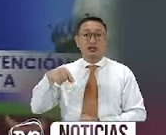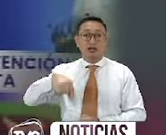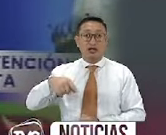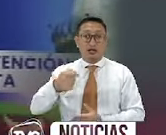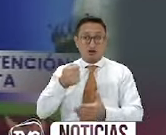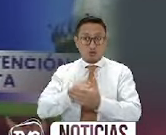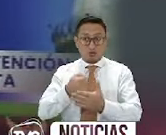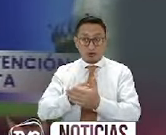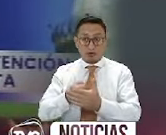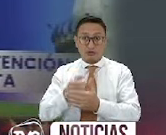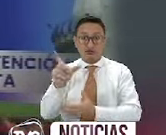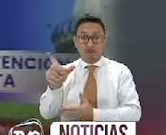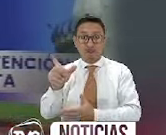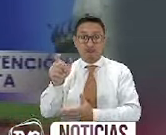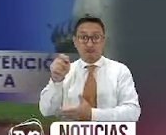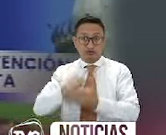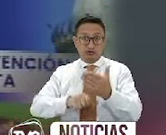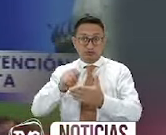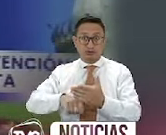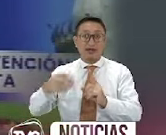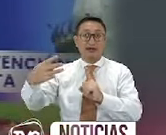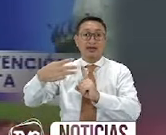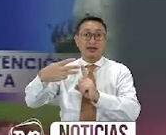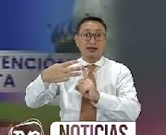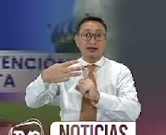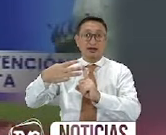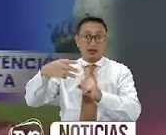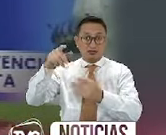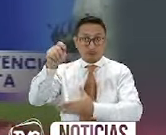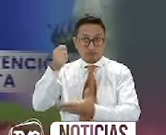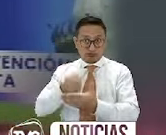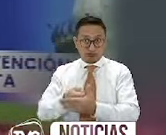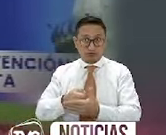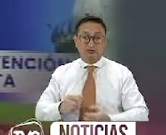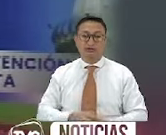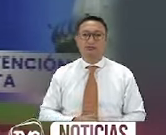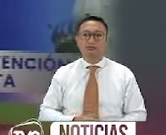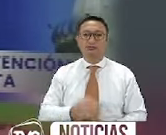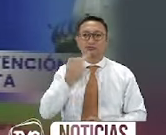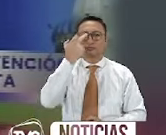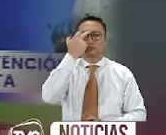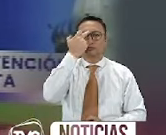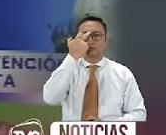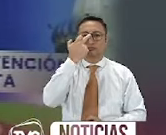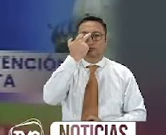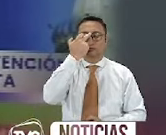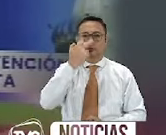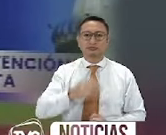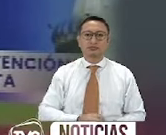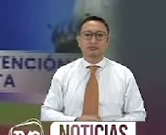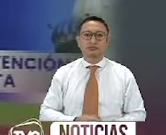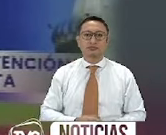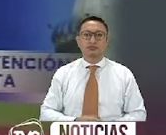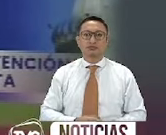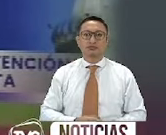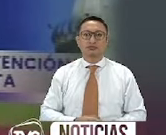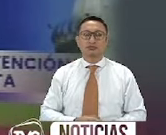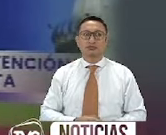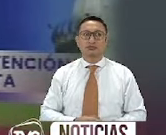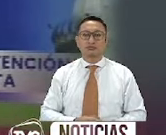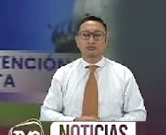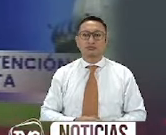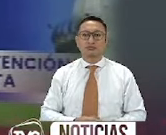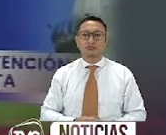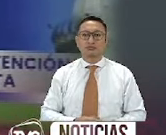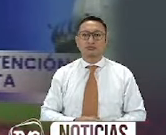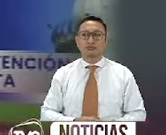vía online por parte de estos ciudadanos de esta banda, llegando en un evento incluso a tener un consumo de